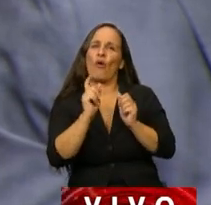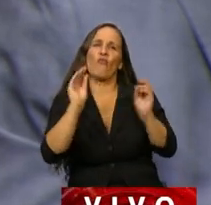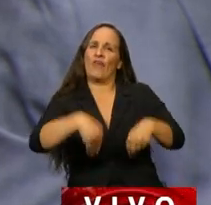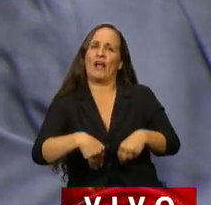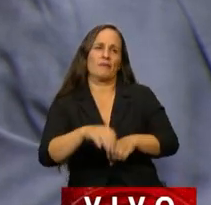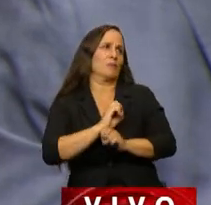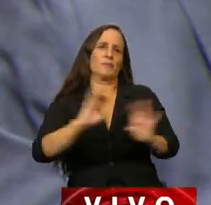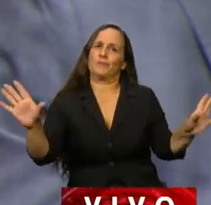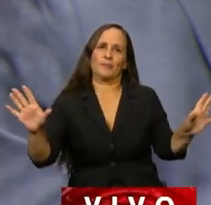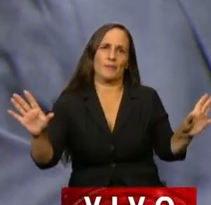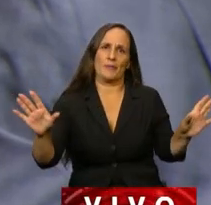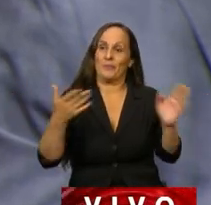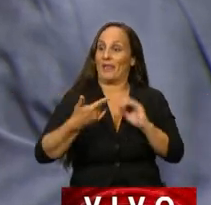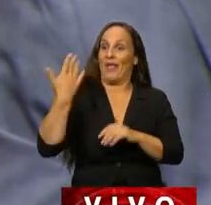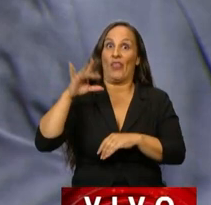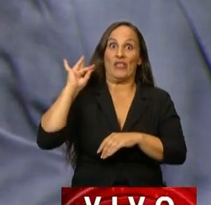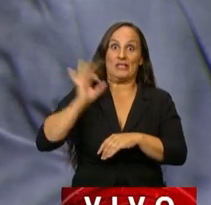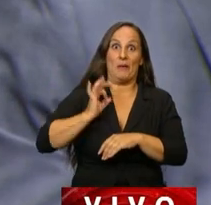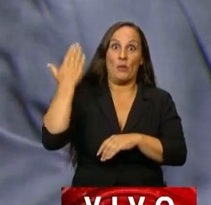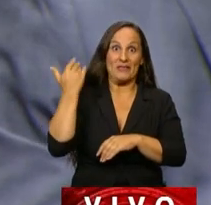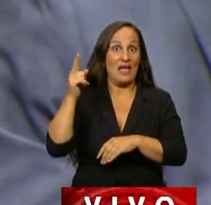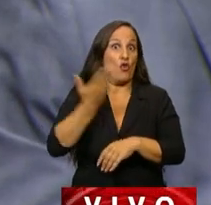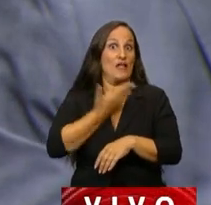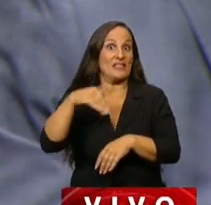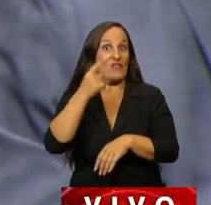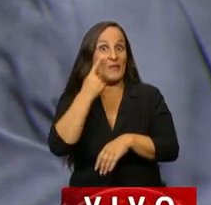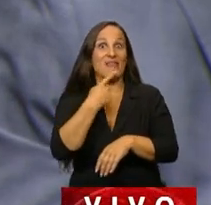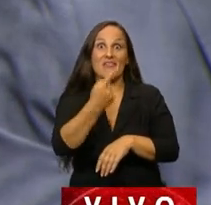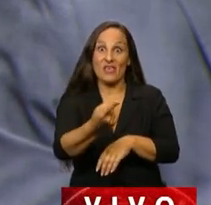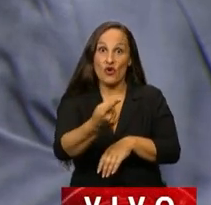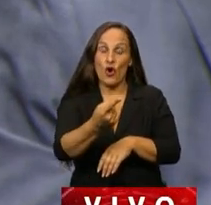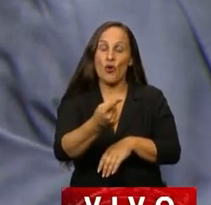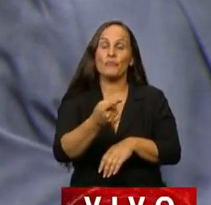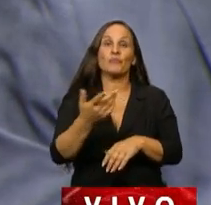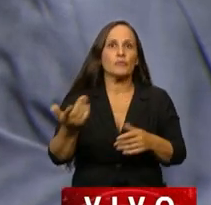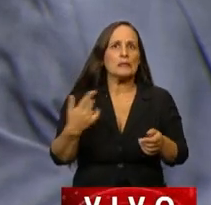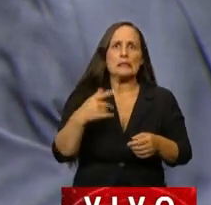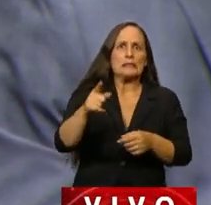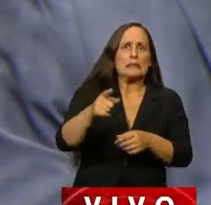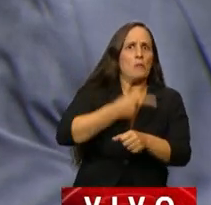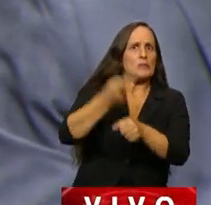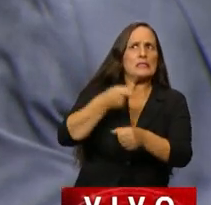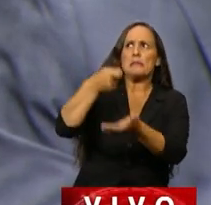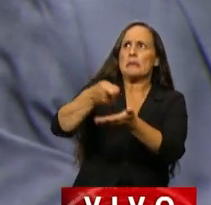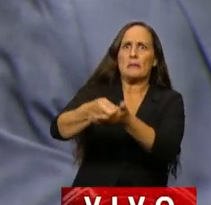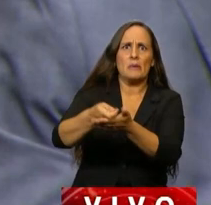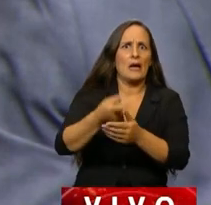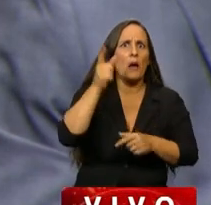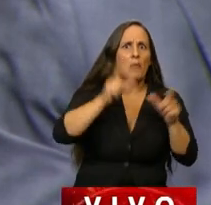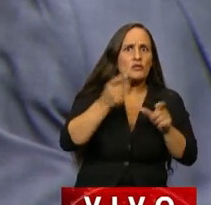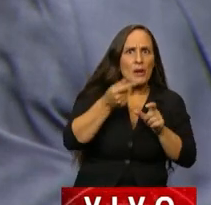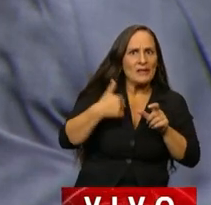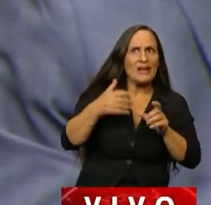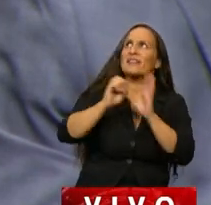diciembre último expresaron, estas son palabras del Fondo Monetario, los reembolsos insostenibles, la fuga de capitales